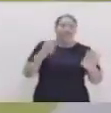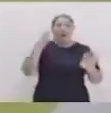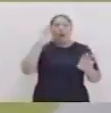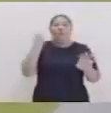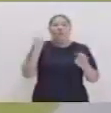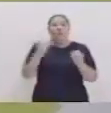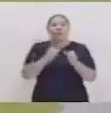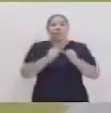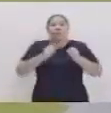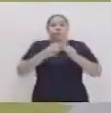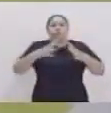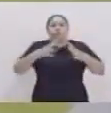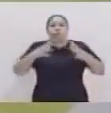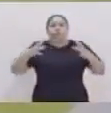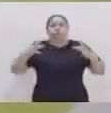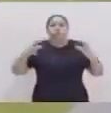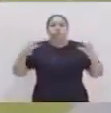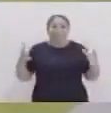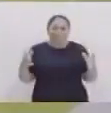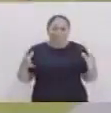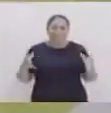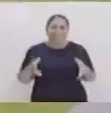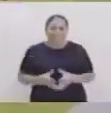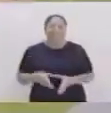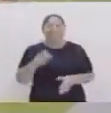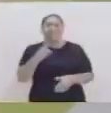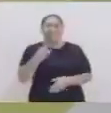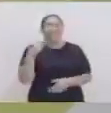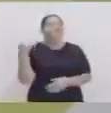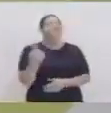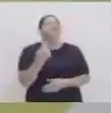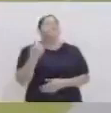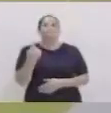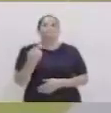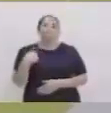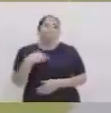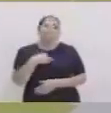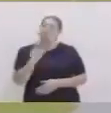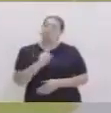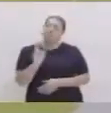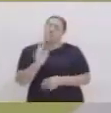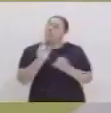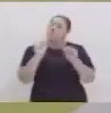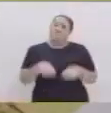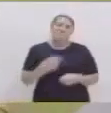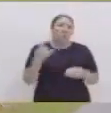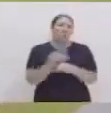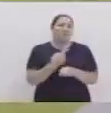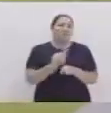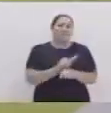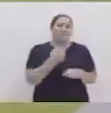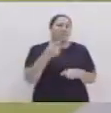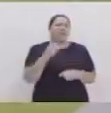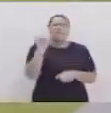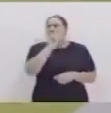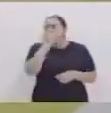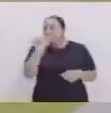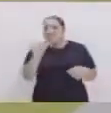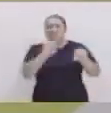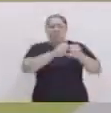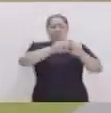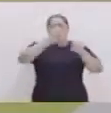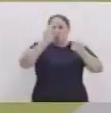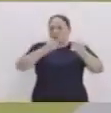es muy importante que la tengamos en cuenta, por ejemplo, en las construcciones. No podemos utilizar cualquier material para las tuberías. Tiene que ser un